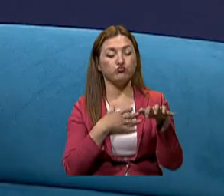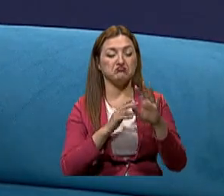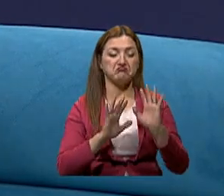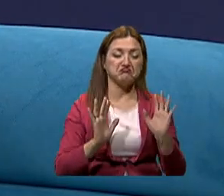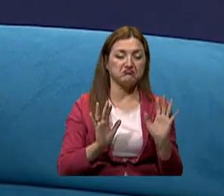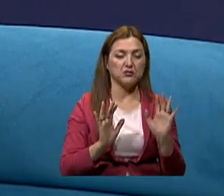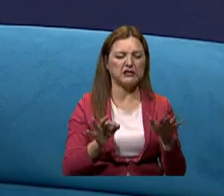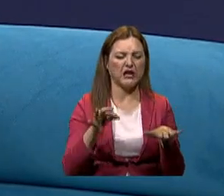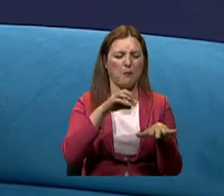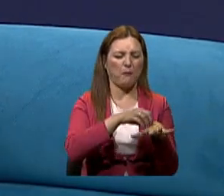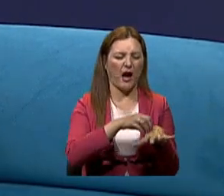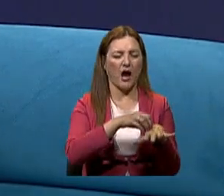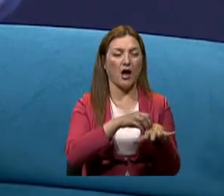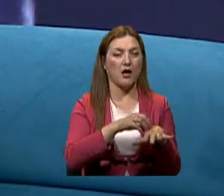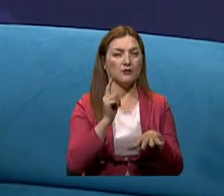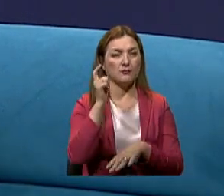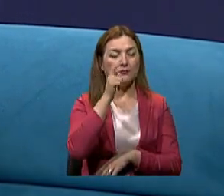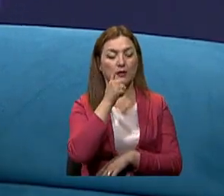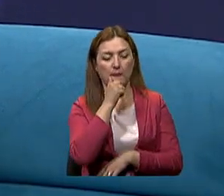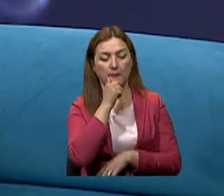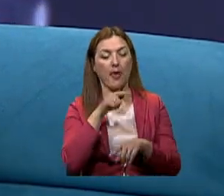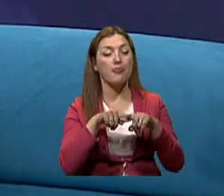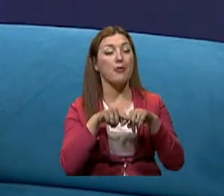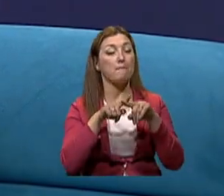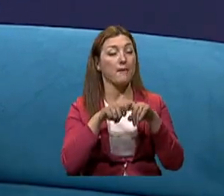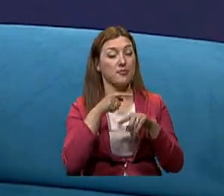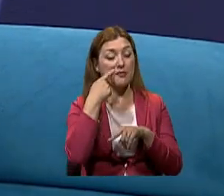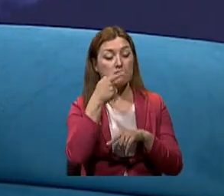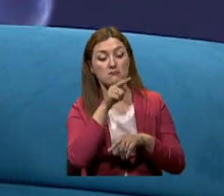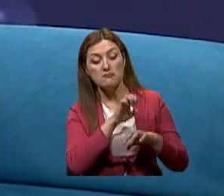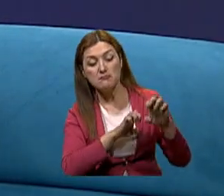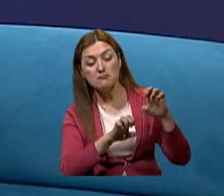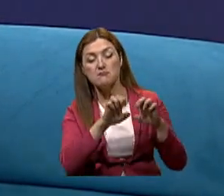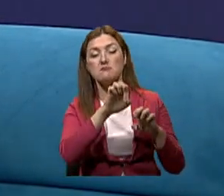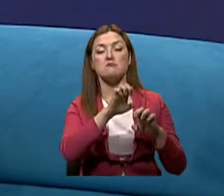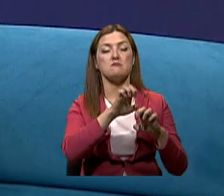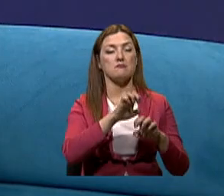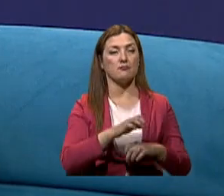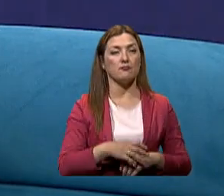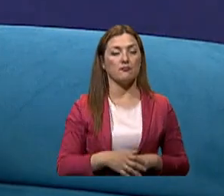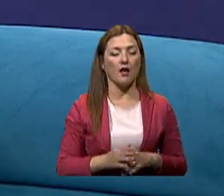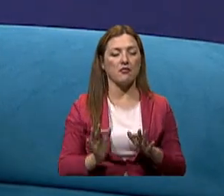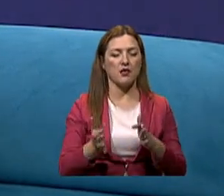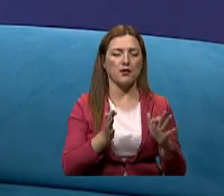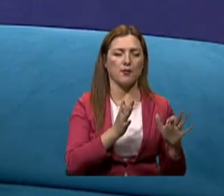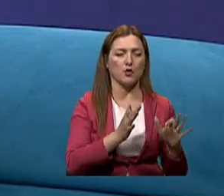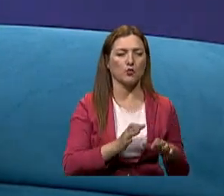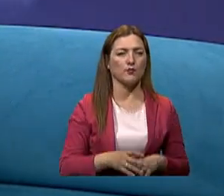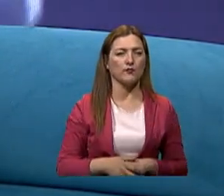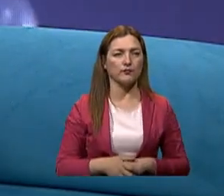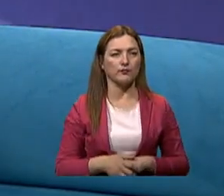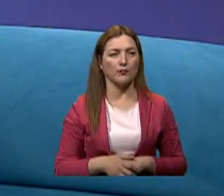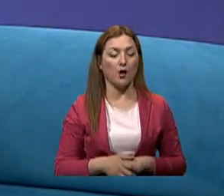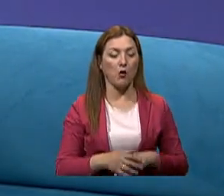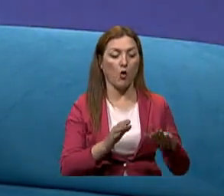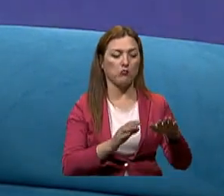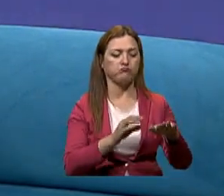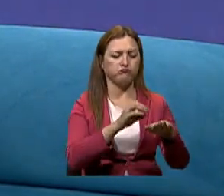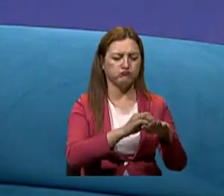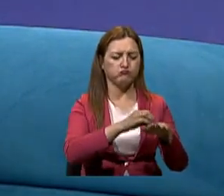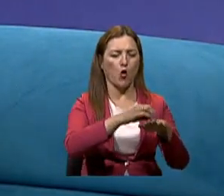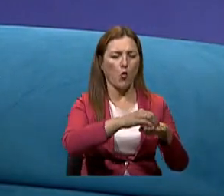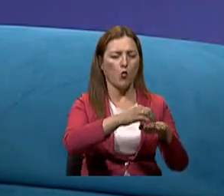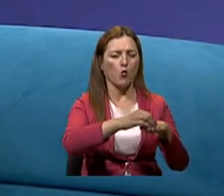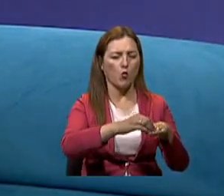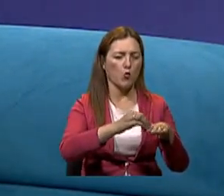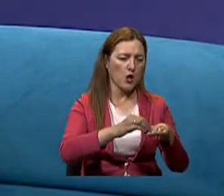con la infección, ¿de acuerdo? Entonces, de acuerdo a esta clasificación, nosotros damos tratamiento. Sea esto una curación avanzada,